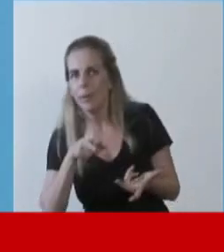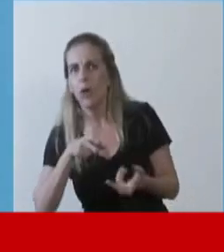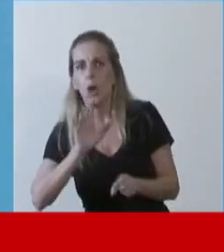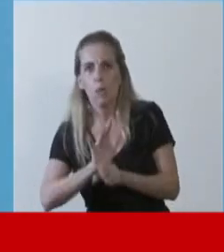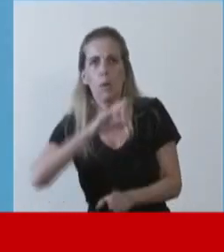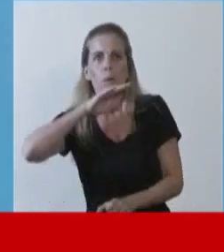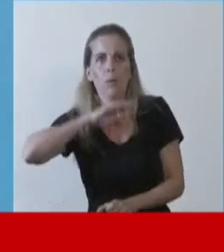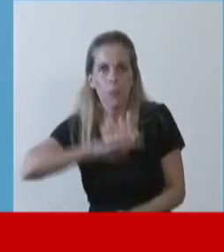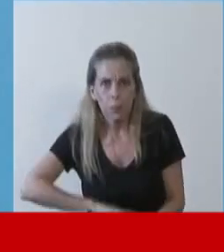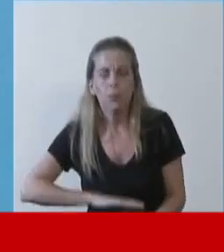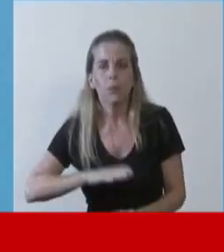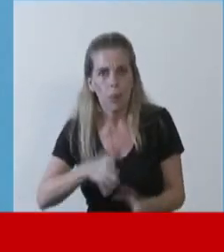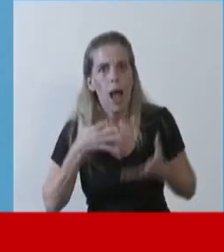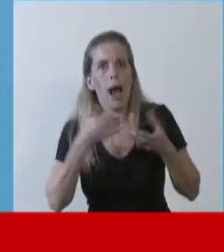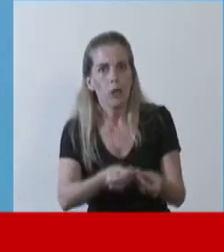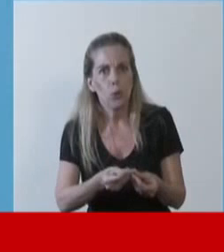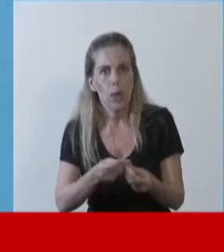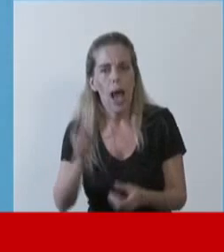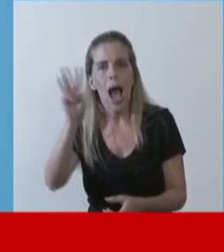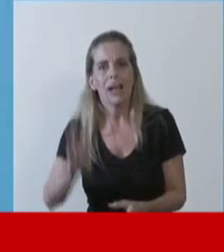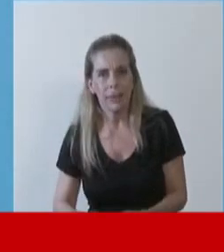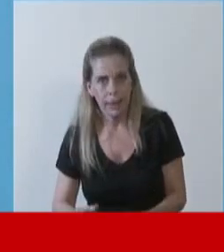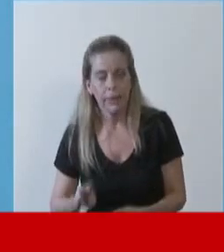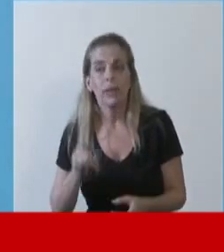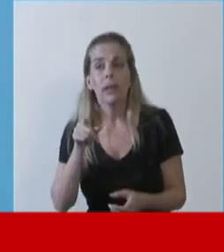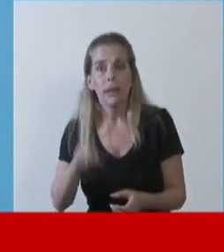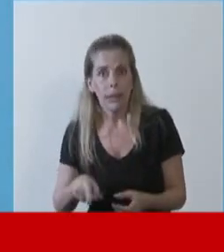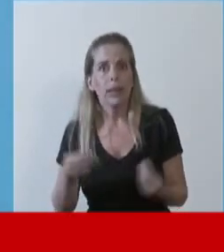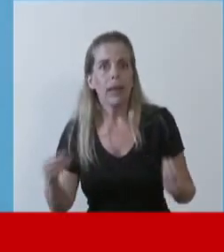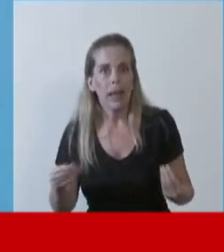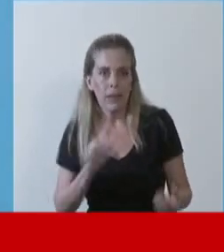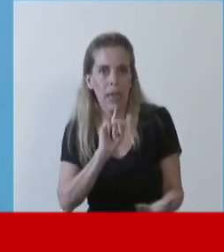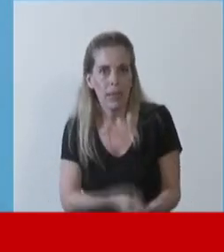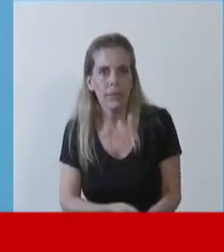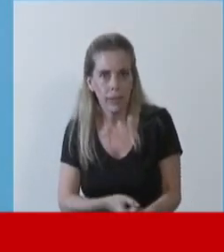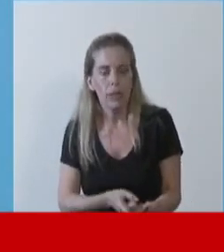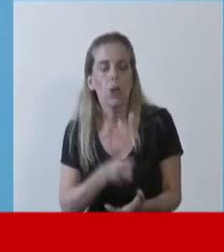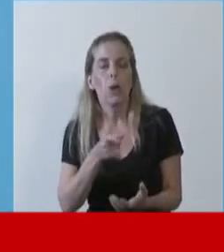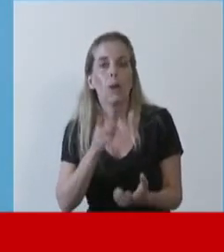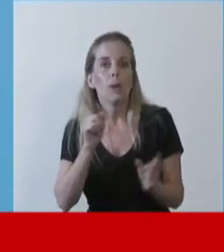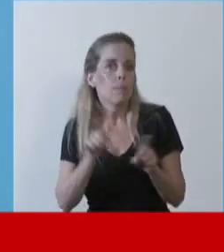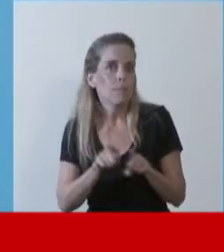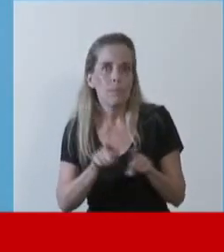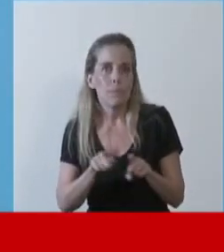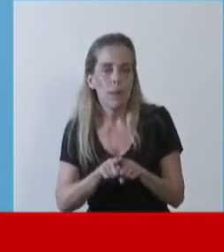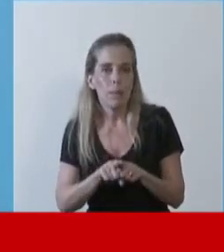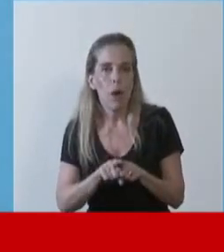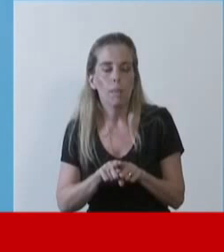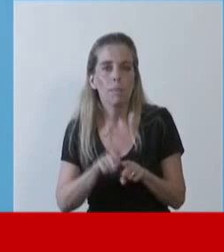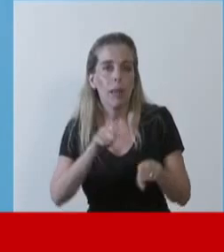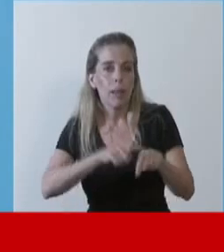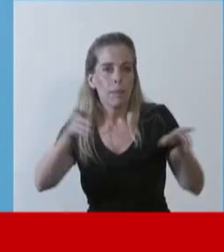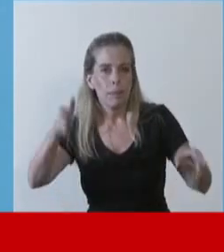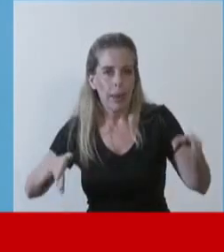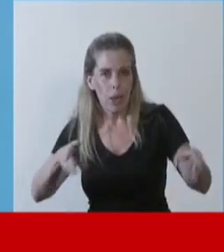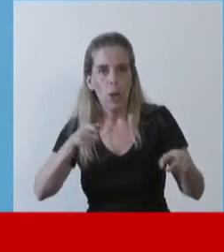pensiones o asignaciones del ANSES. Estamos hablando que complementando el periodo